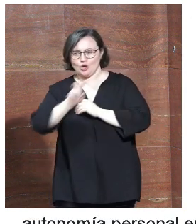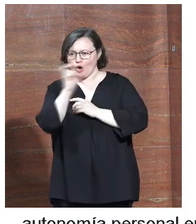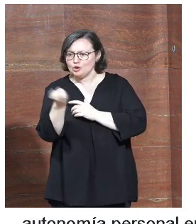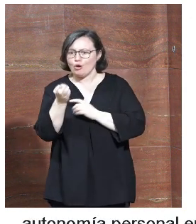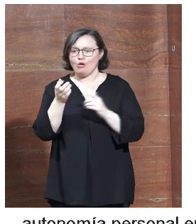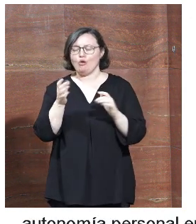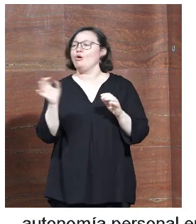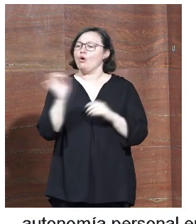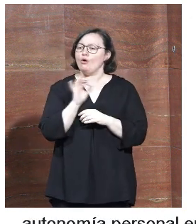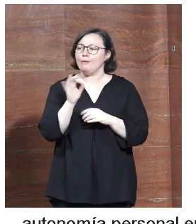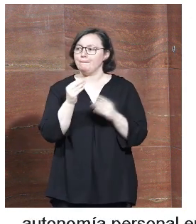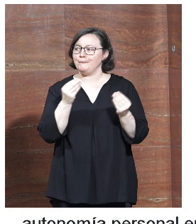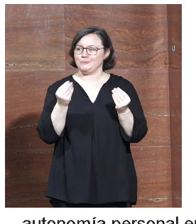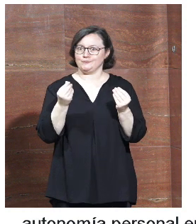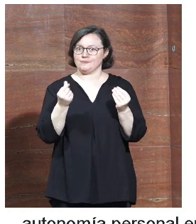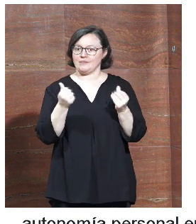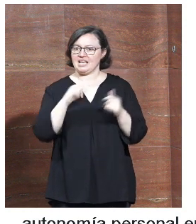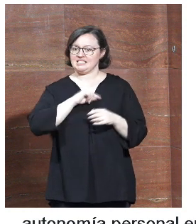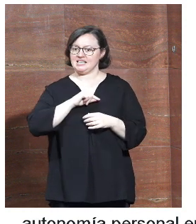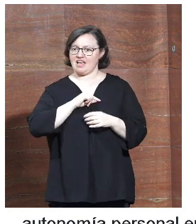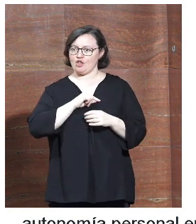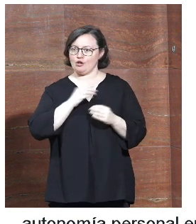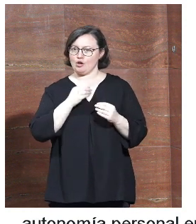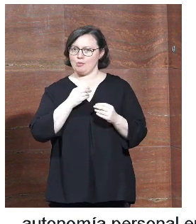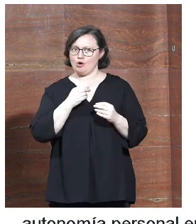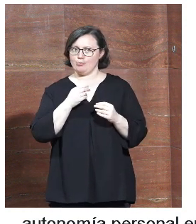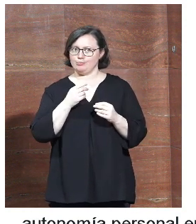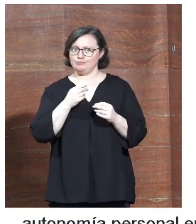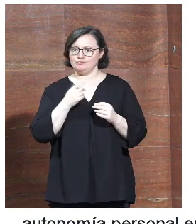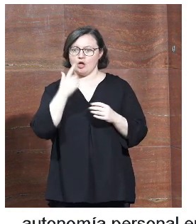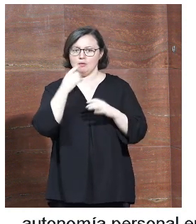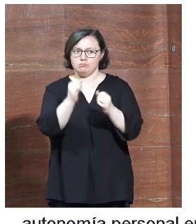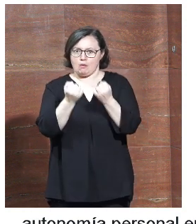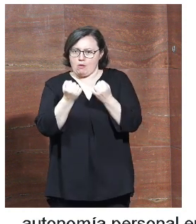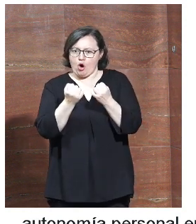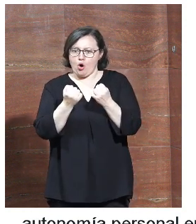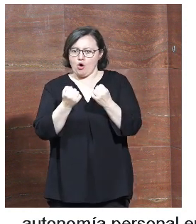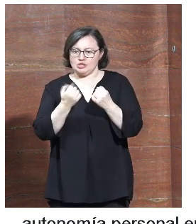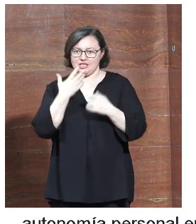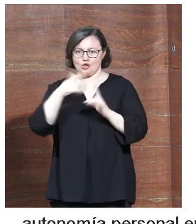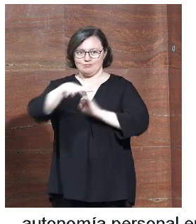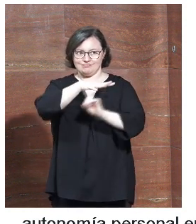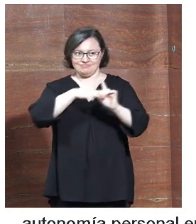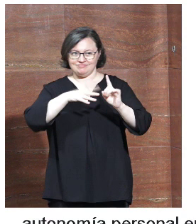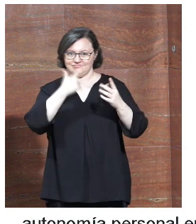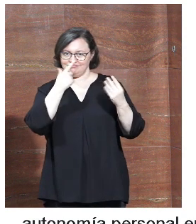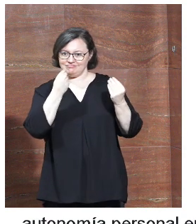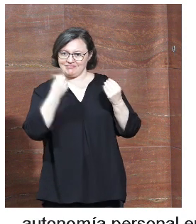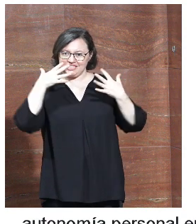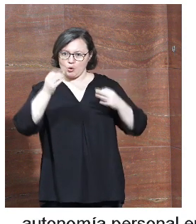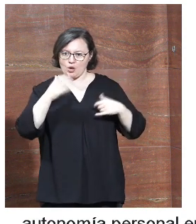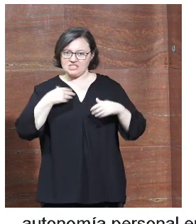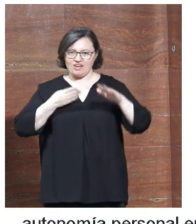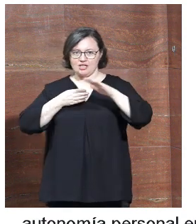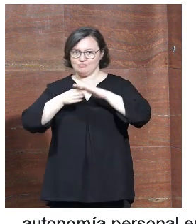Esa cosa de se nos prohíben o se nos limitan el acceso a determinados espacios, y